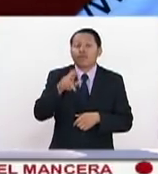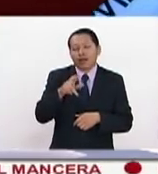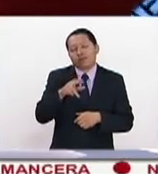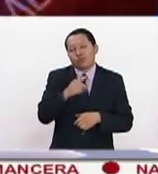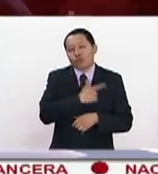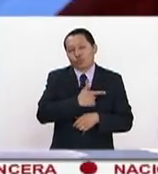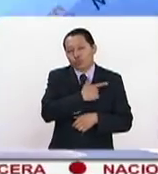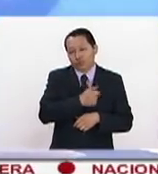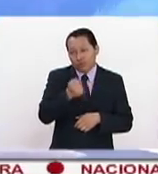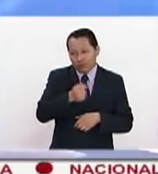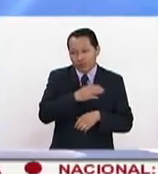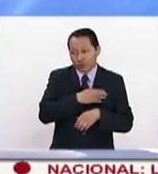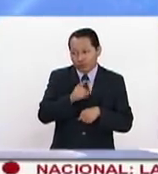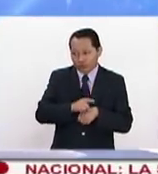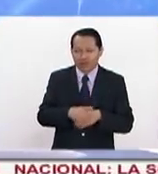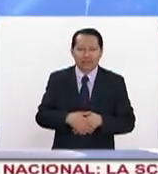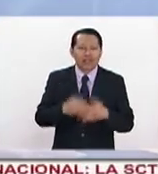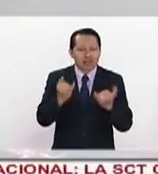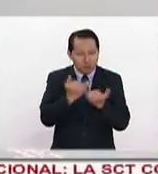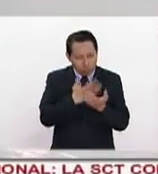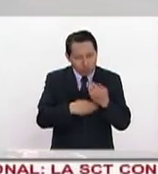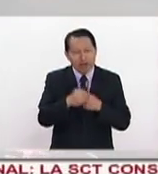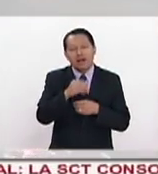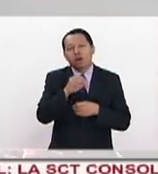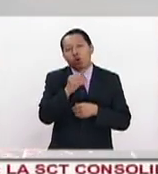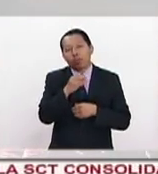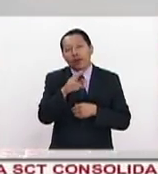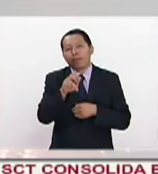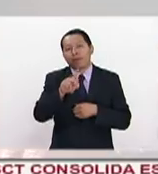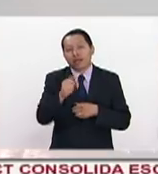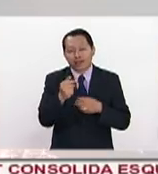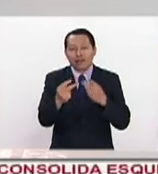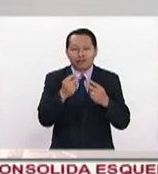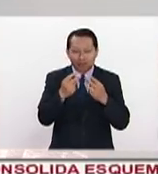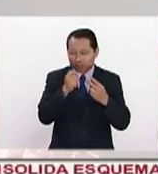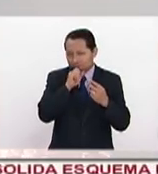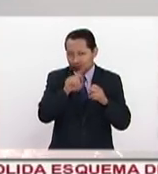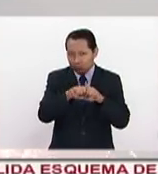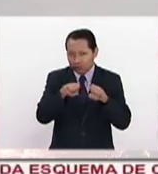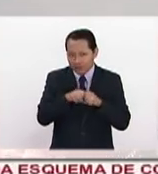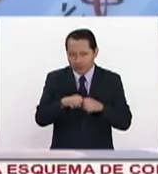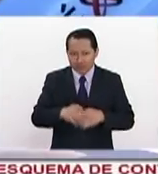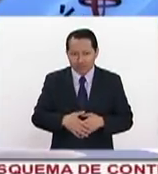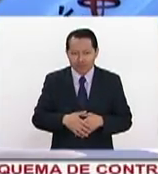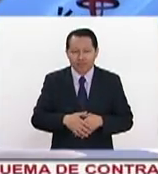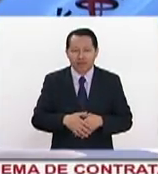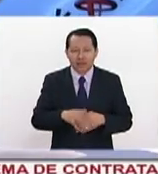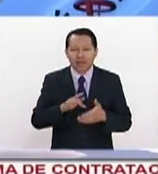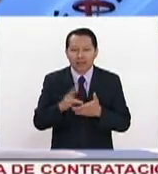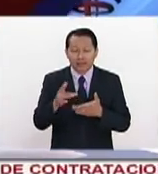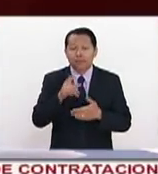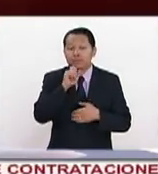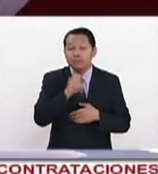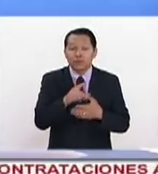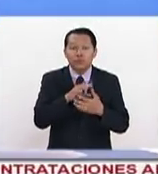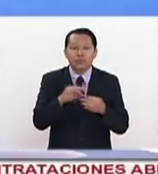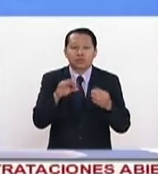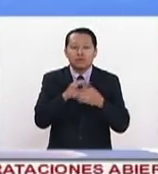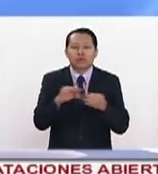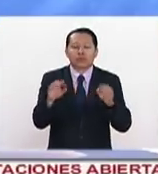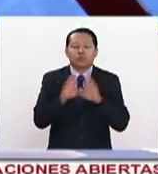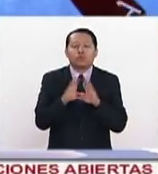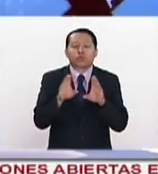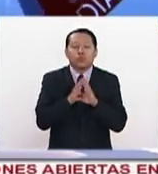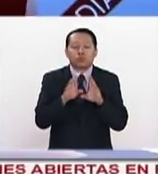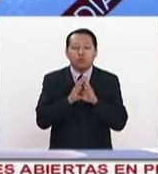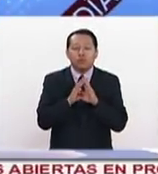buenos días. Igualmente, Omar, ¿qué tal, Pati? Buenos días, saludos al auditorio y al equipo en el estudio. Gracias, es un placer también para nosotros. Precisamente se ha hablado sobre